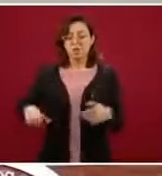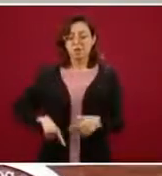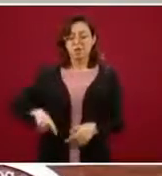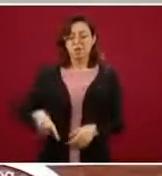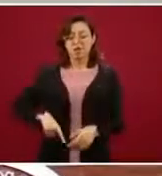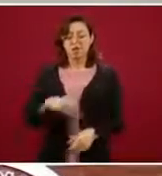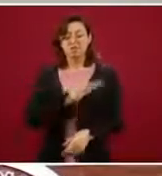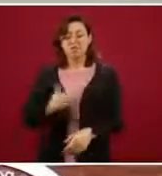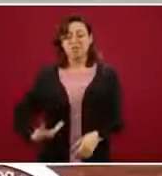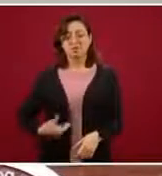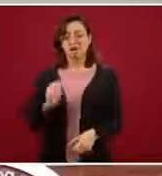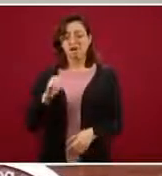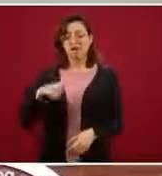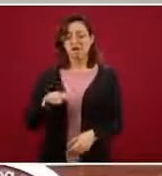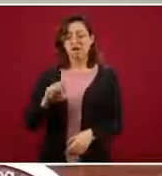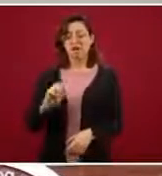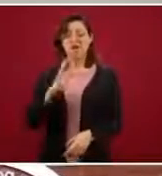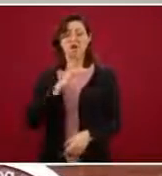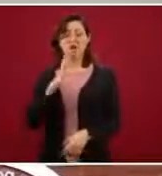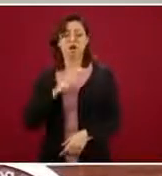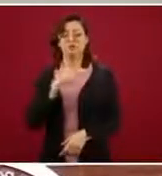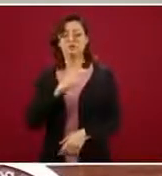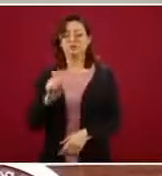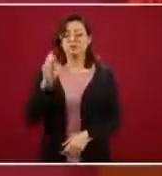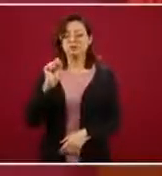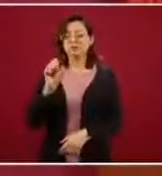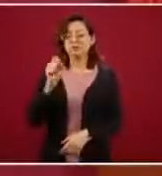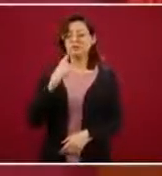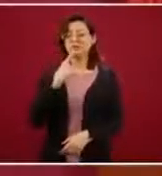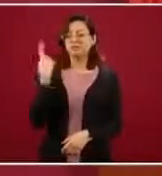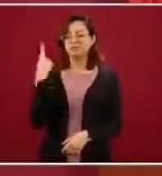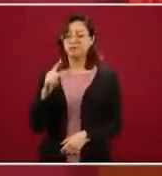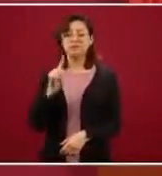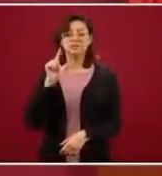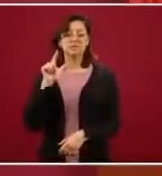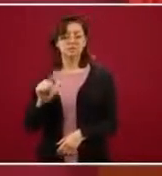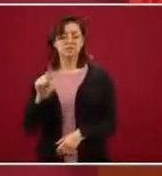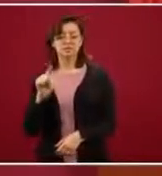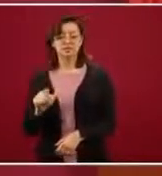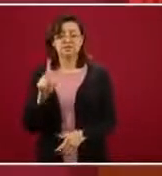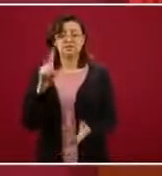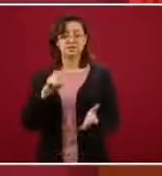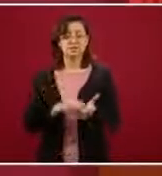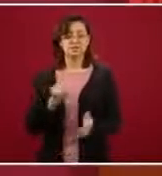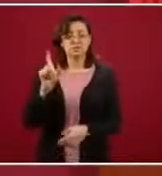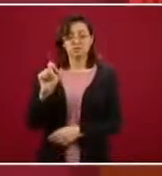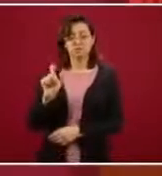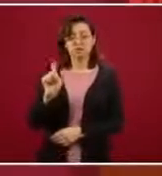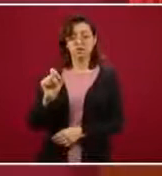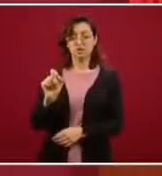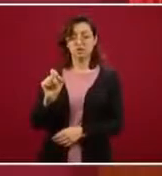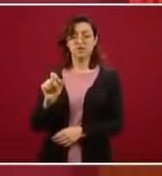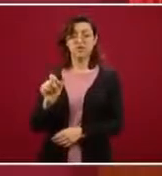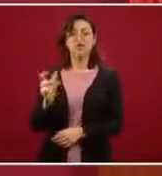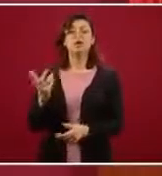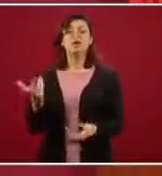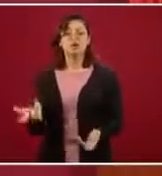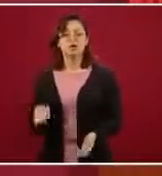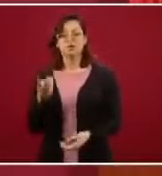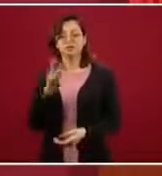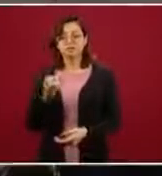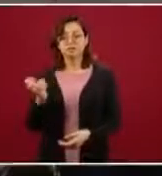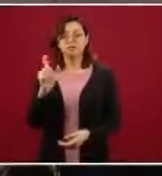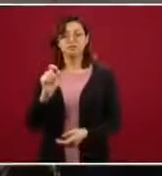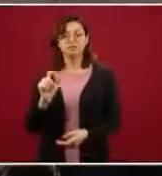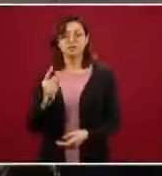presentado 160 denuncias en 2019, 17 en 2020, que han amparado operaciones por